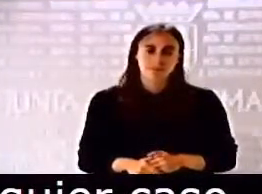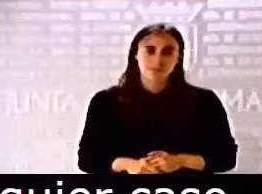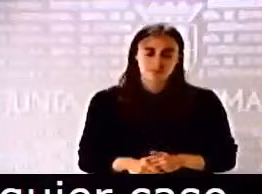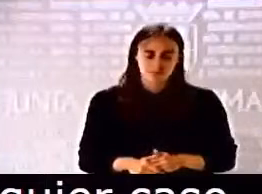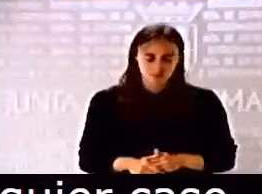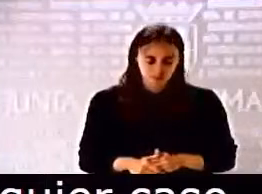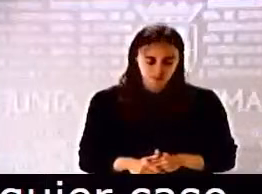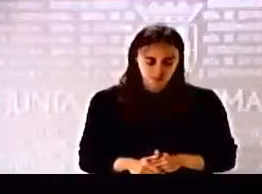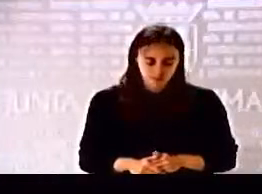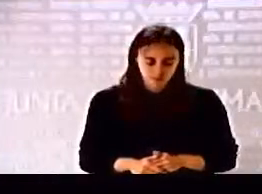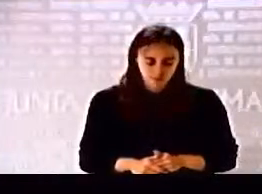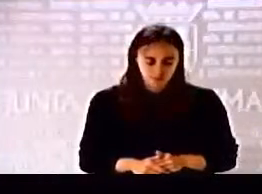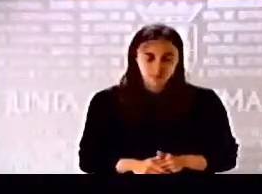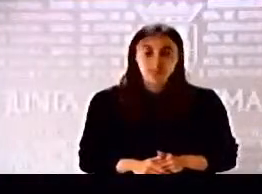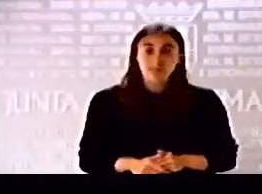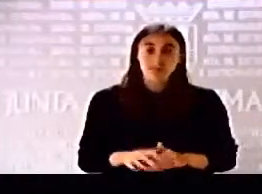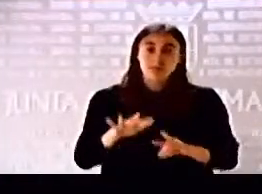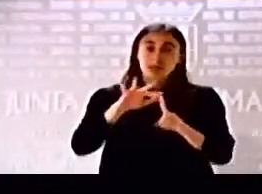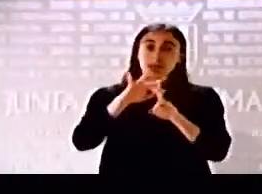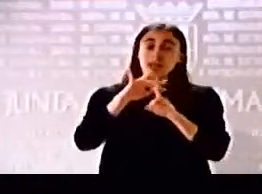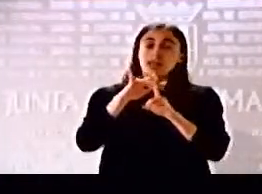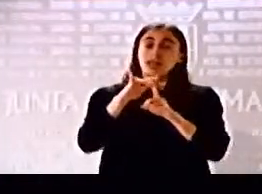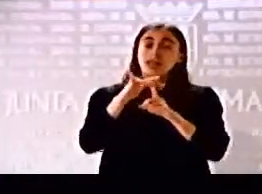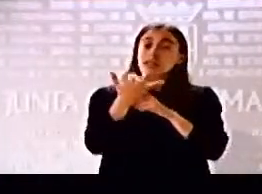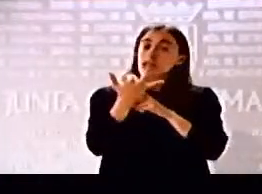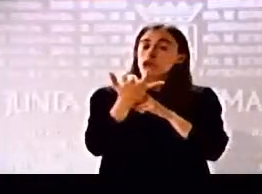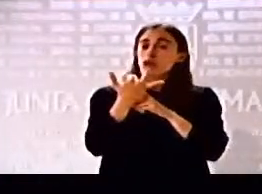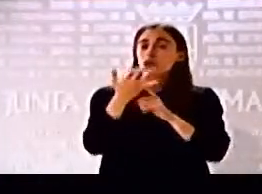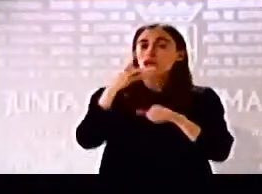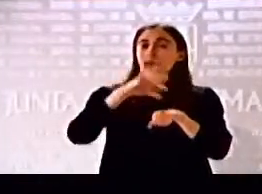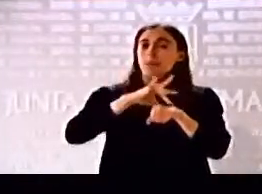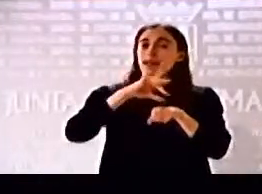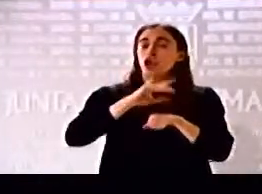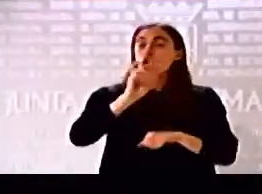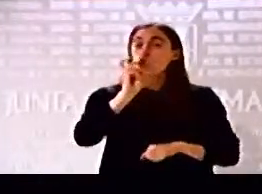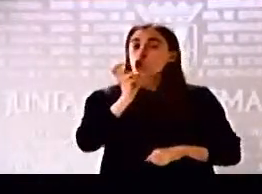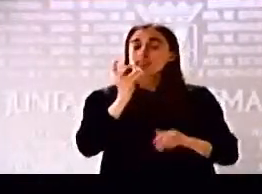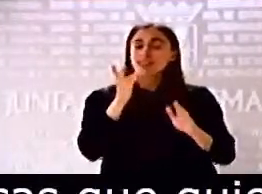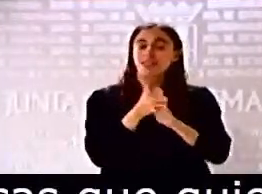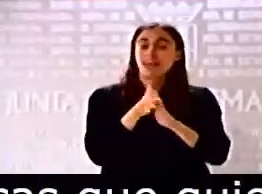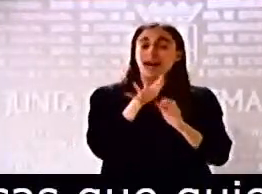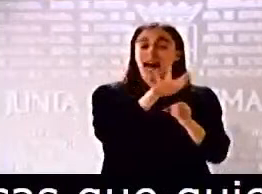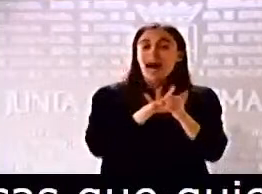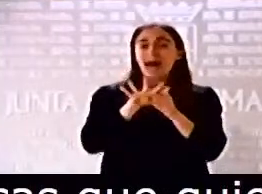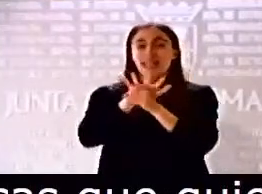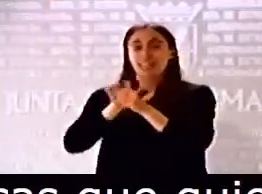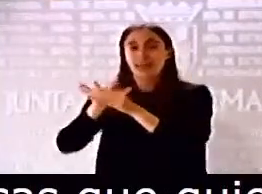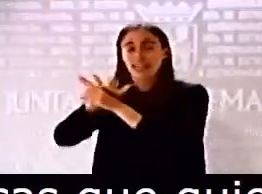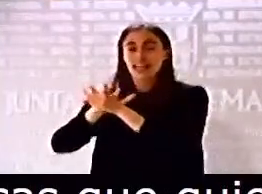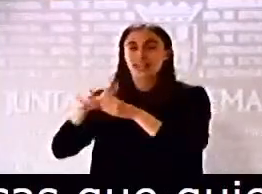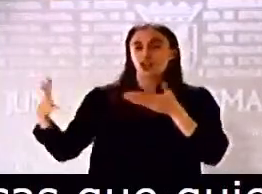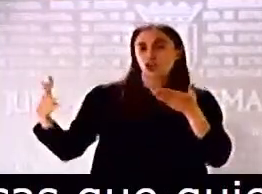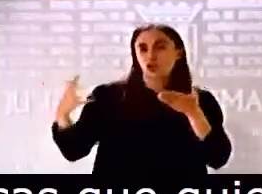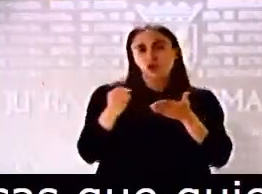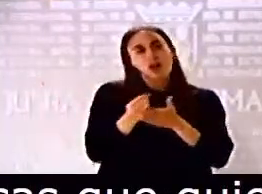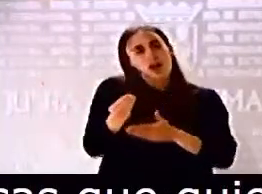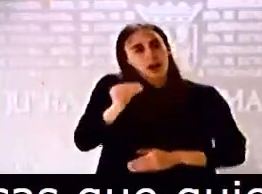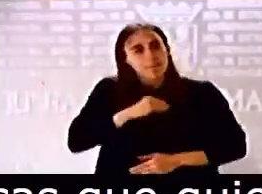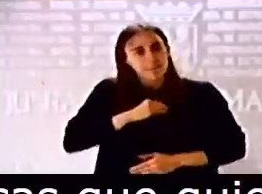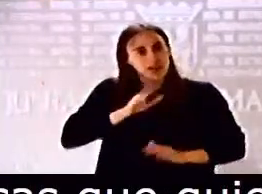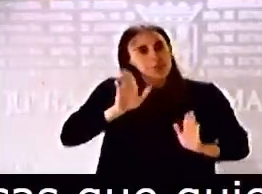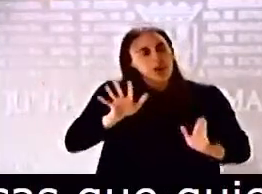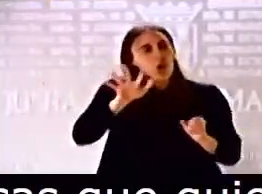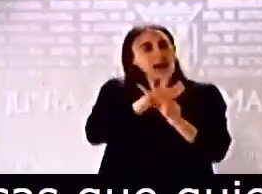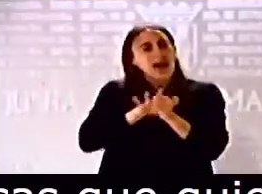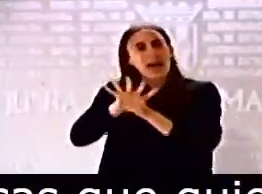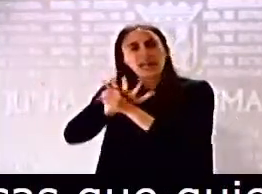Otra de las circunstancias epidemiológicas que quiero destacar es que no todas las áreas, desafortunadamente, no todas las áreas de salud, no todas